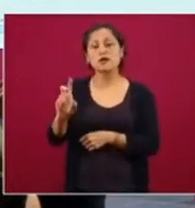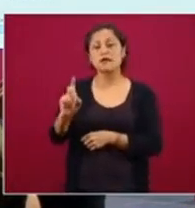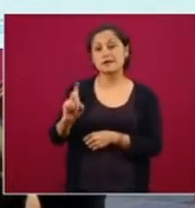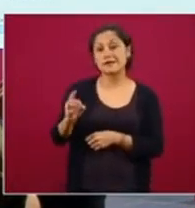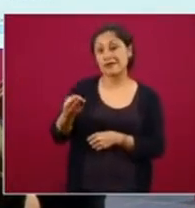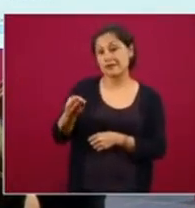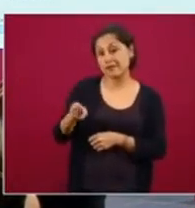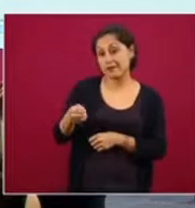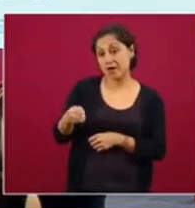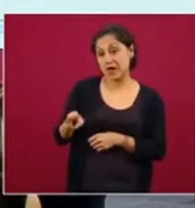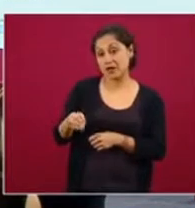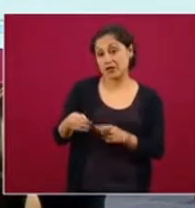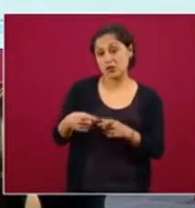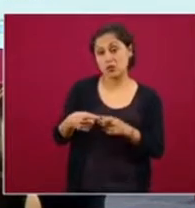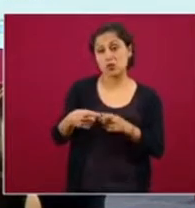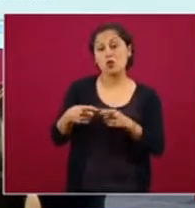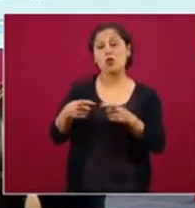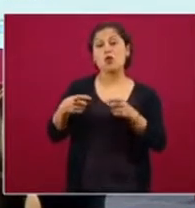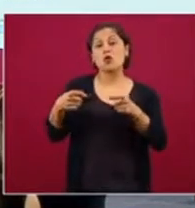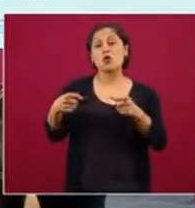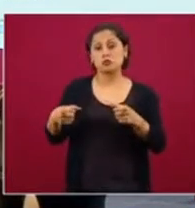mayo a